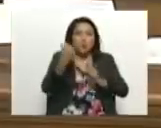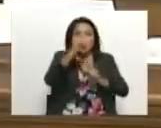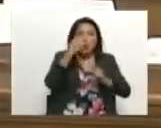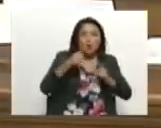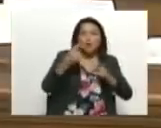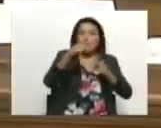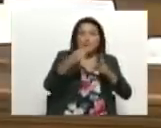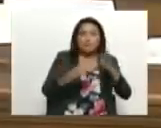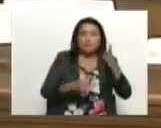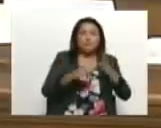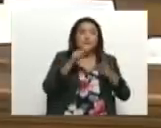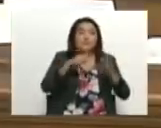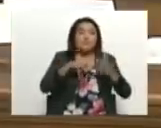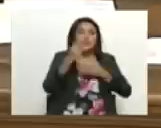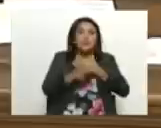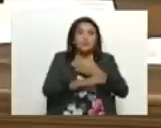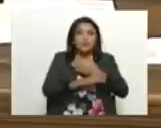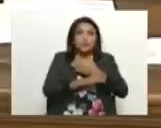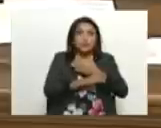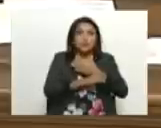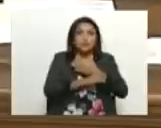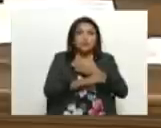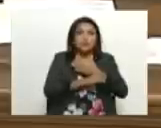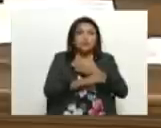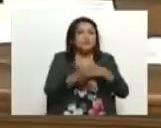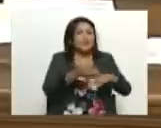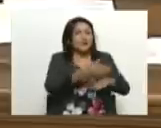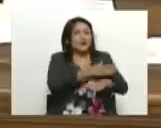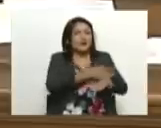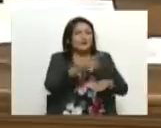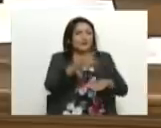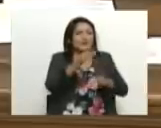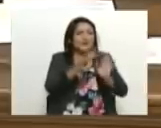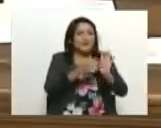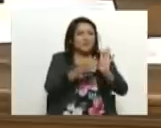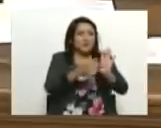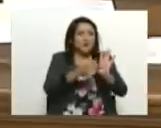relevantes. Este proyecto comprende, cuando lo presentamos, 46 artículos.